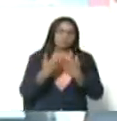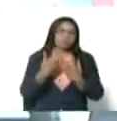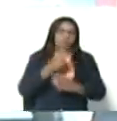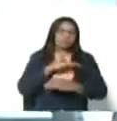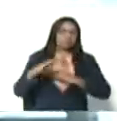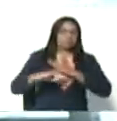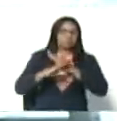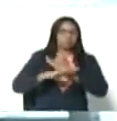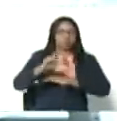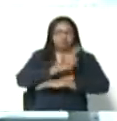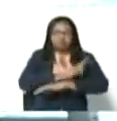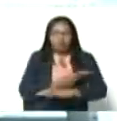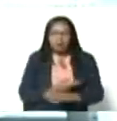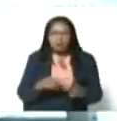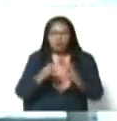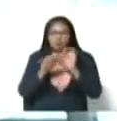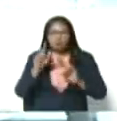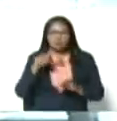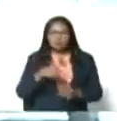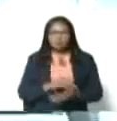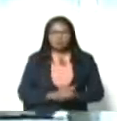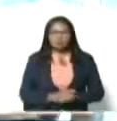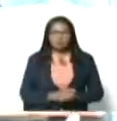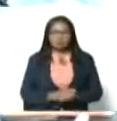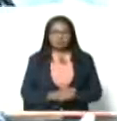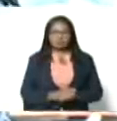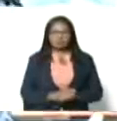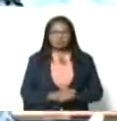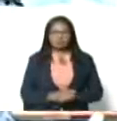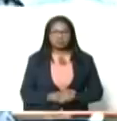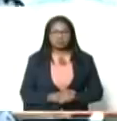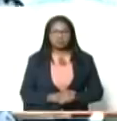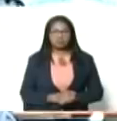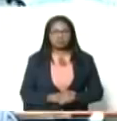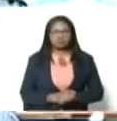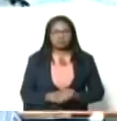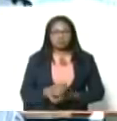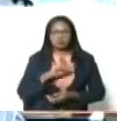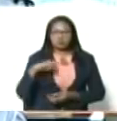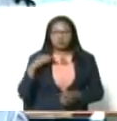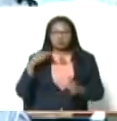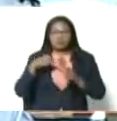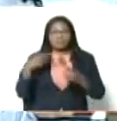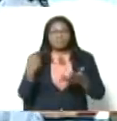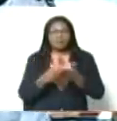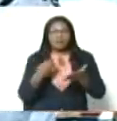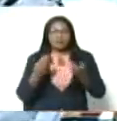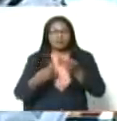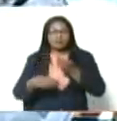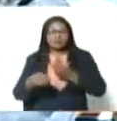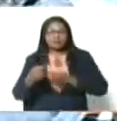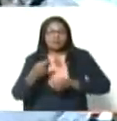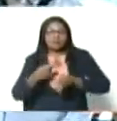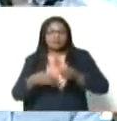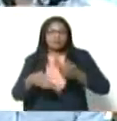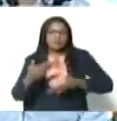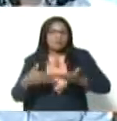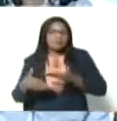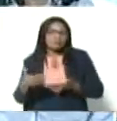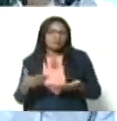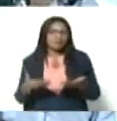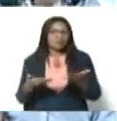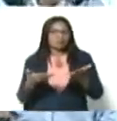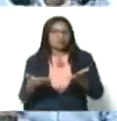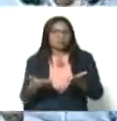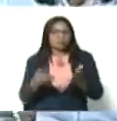ha sido brutal. ¿No? Ha llegado por momentos en que el pago del servicio es la excepción y no la regla. Y